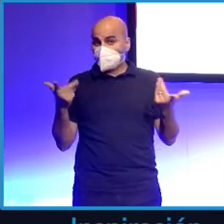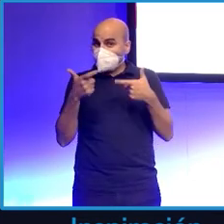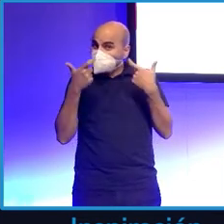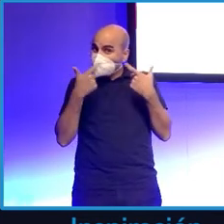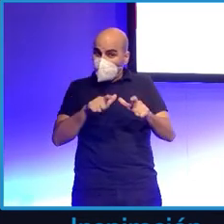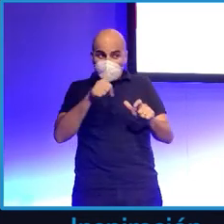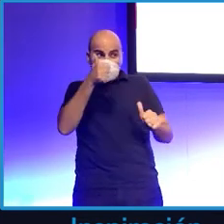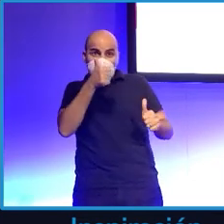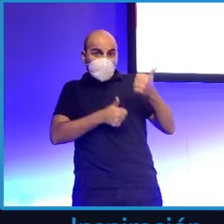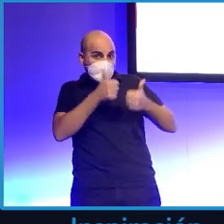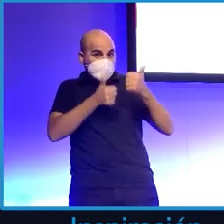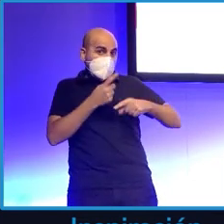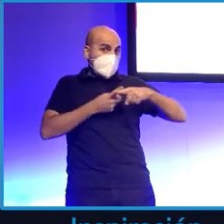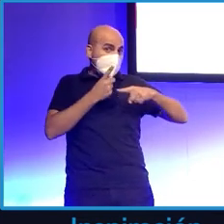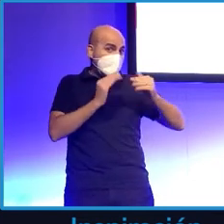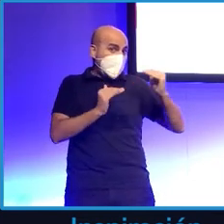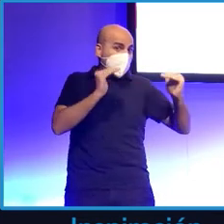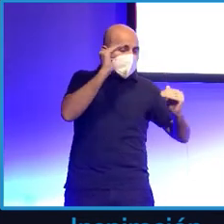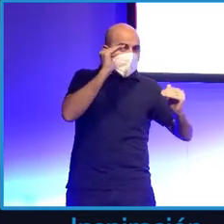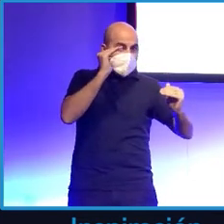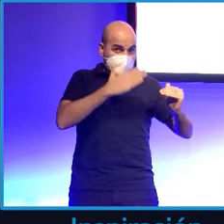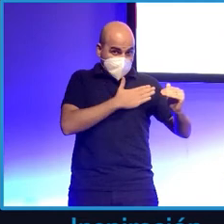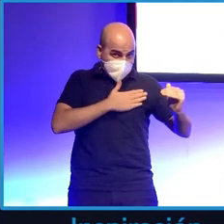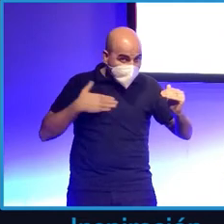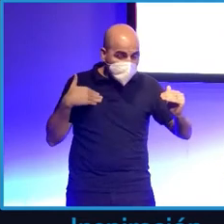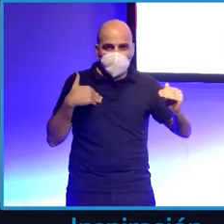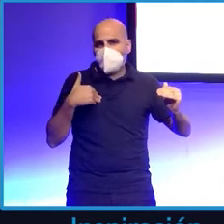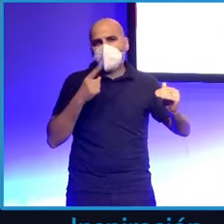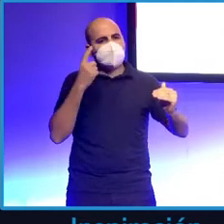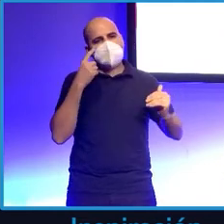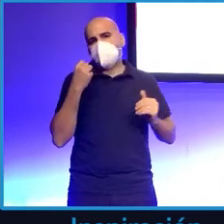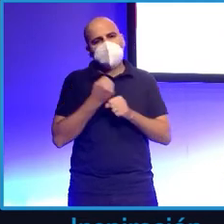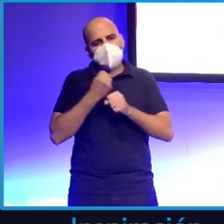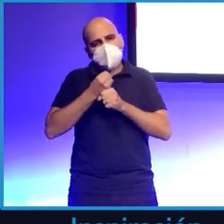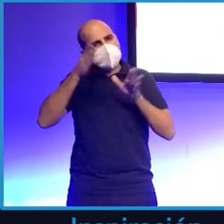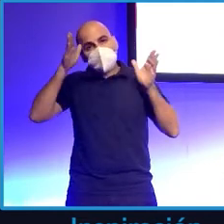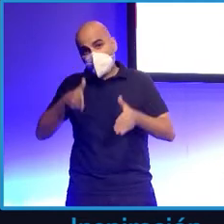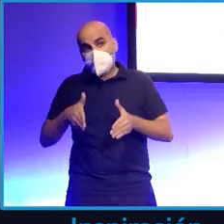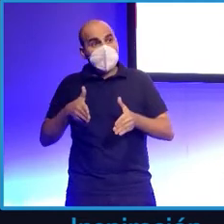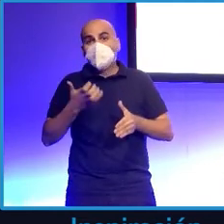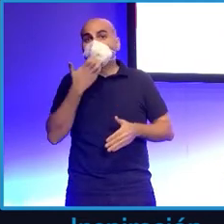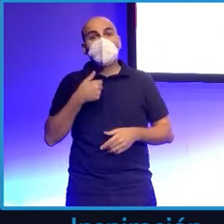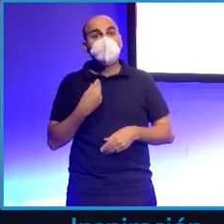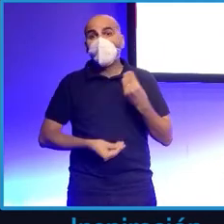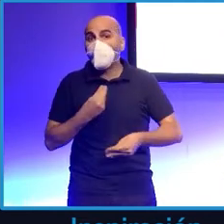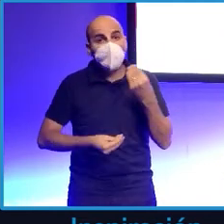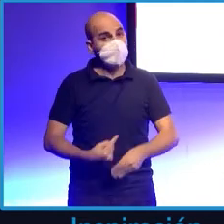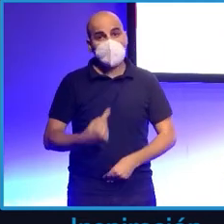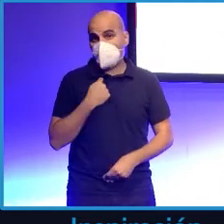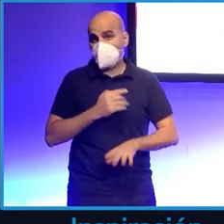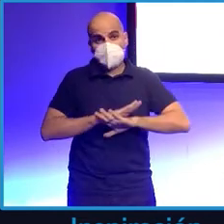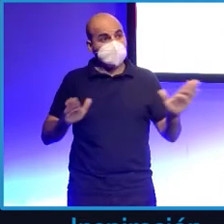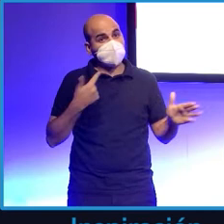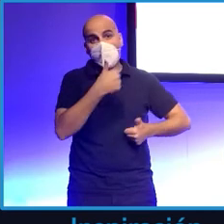media-alta trabajamos de building o estamos perdidos estamos en una clara desventaja si estamos en desventaja pues no vamos a hacer la oportunidad de competir